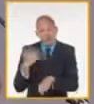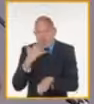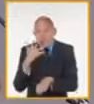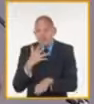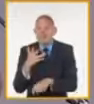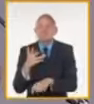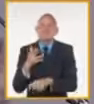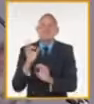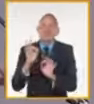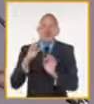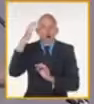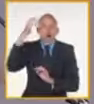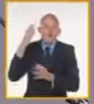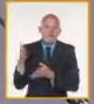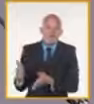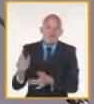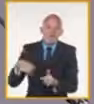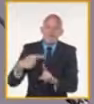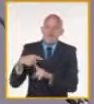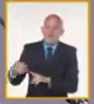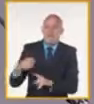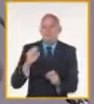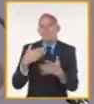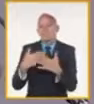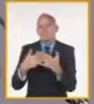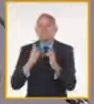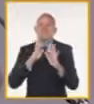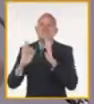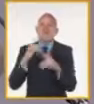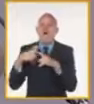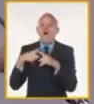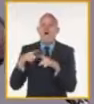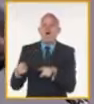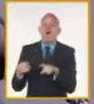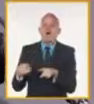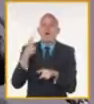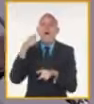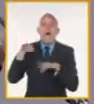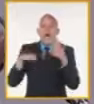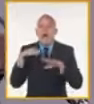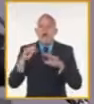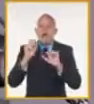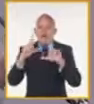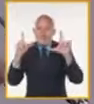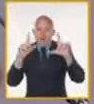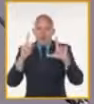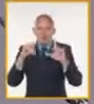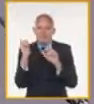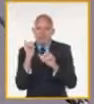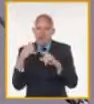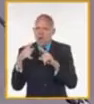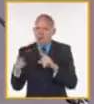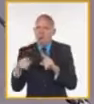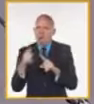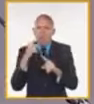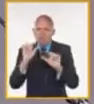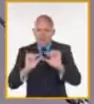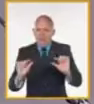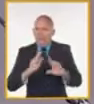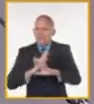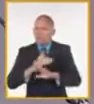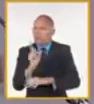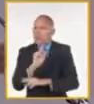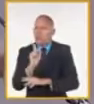transnacionales pero que permiten que ese contenido esté y ni siquiera lo bloquean ni siquiera ponen un cartelito no hacen ningún tipo de de de